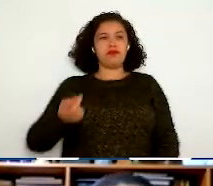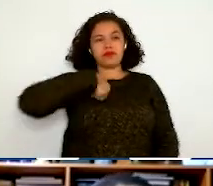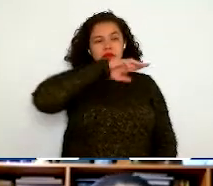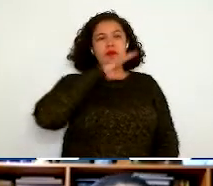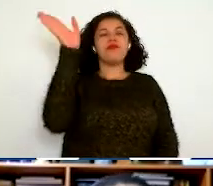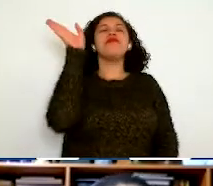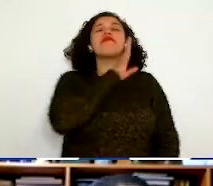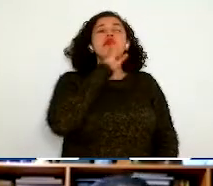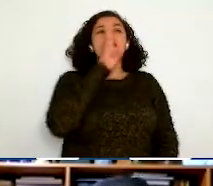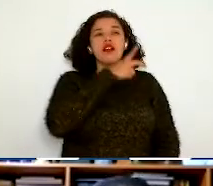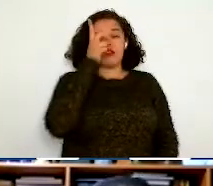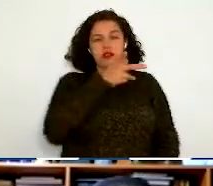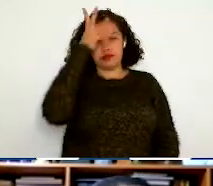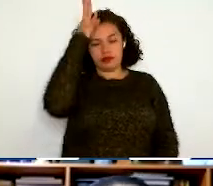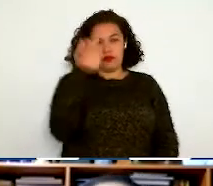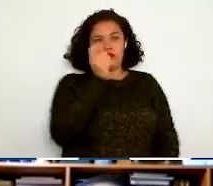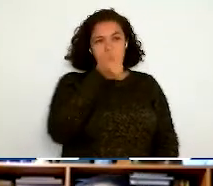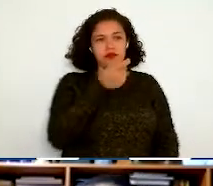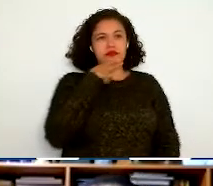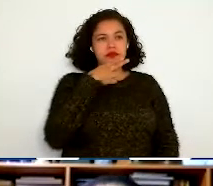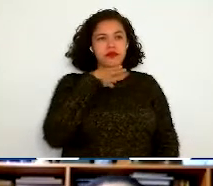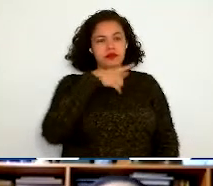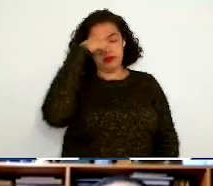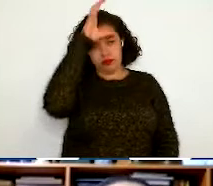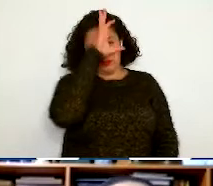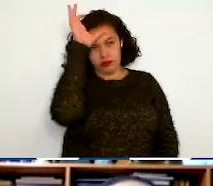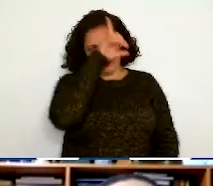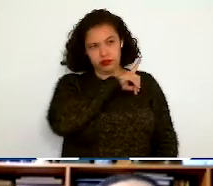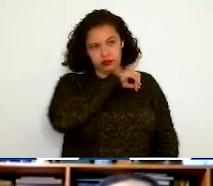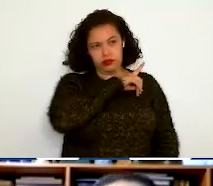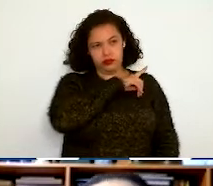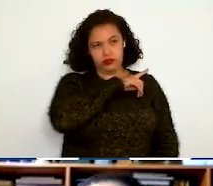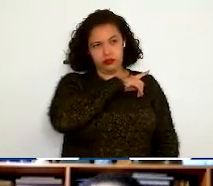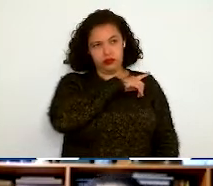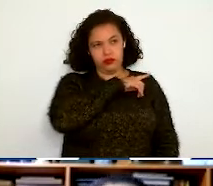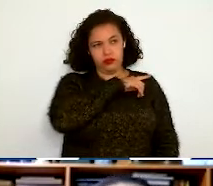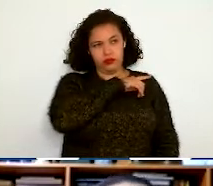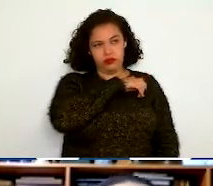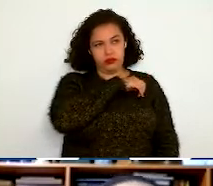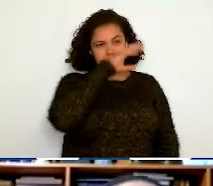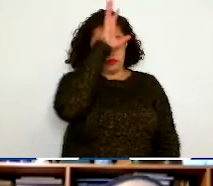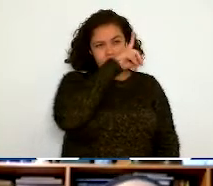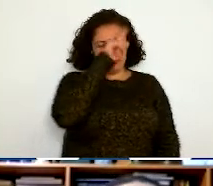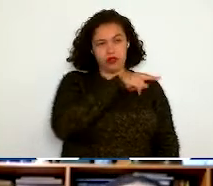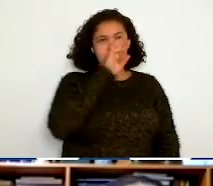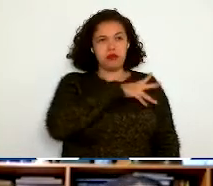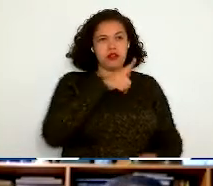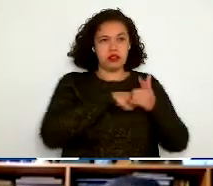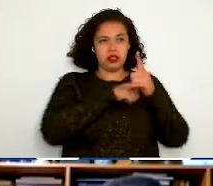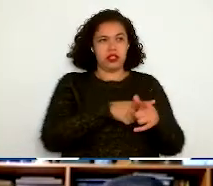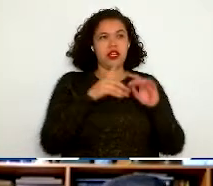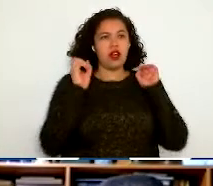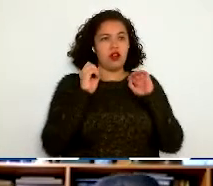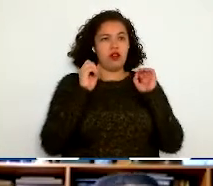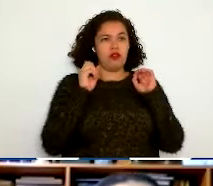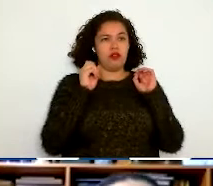ejemplo, utilizar esos términos, ¿no? La cultura organizacional o la cultura de mejoramiento continuo o